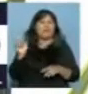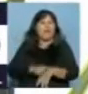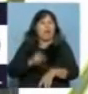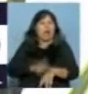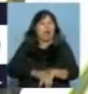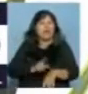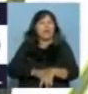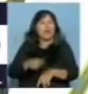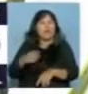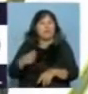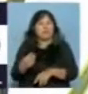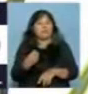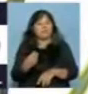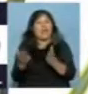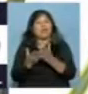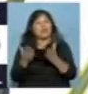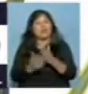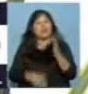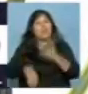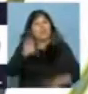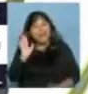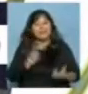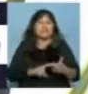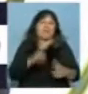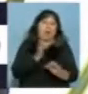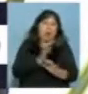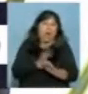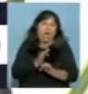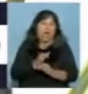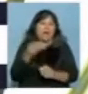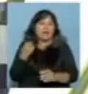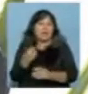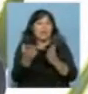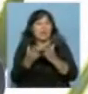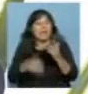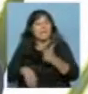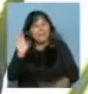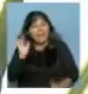esfuerzo, más calidad educativa y fortalecer el principio de la escuela pública.